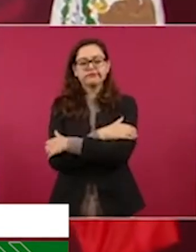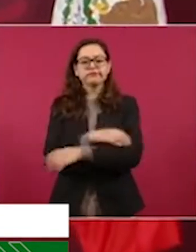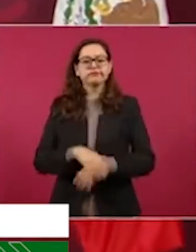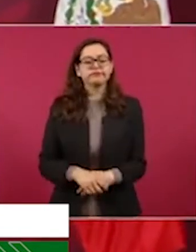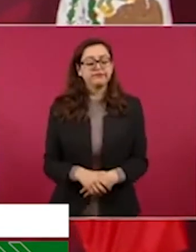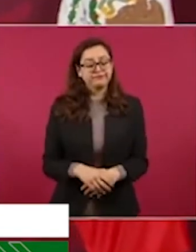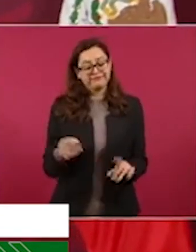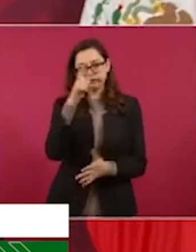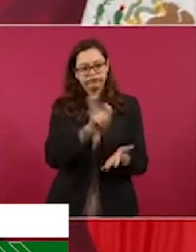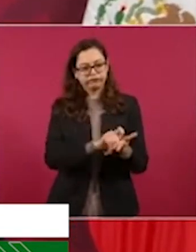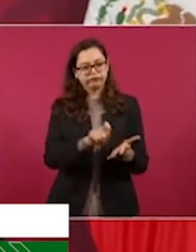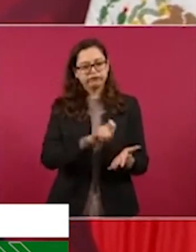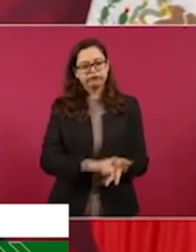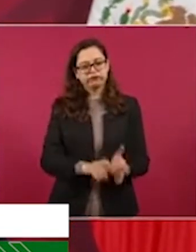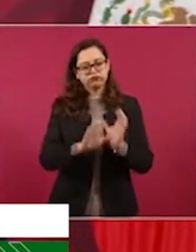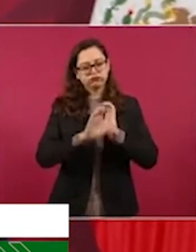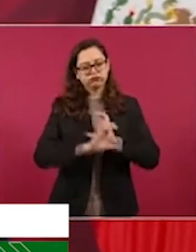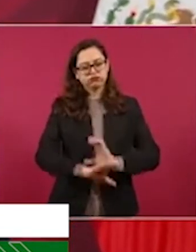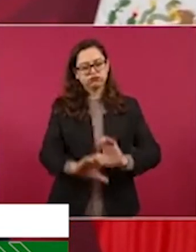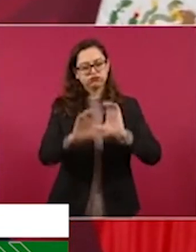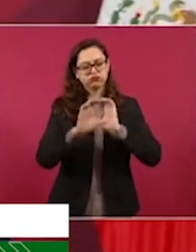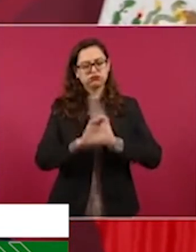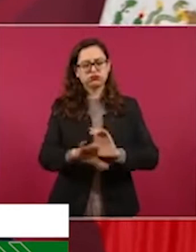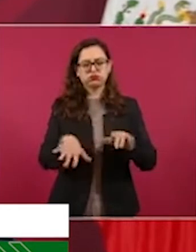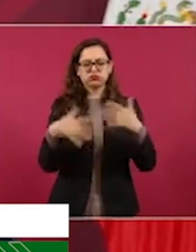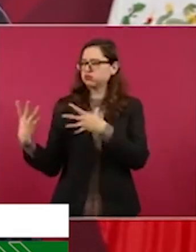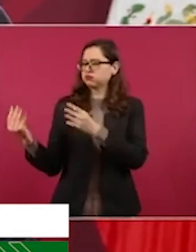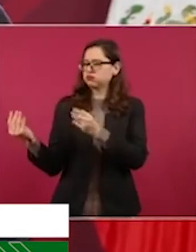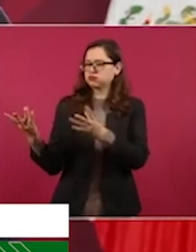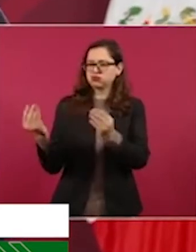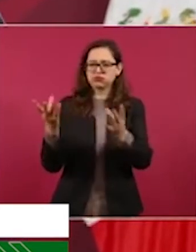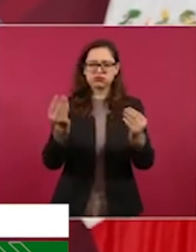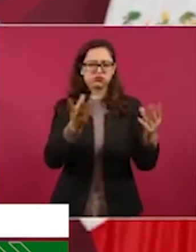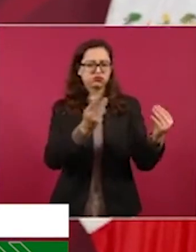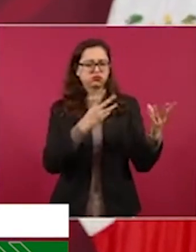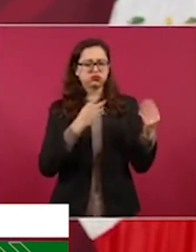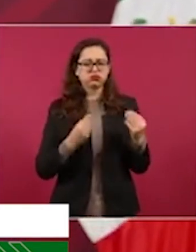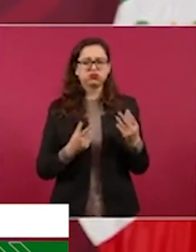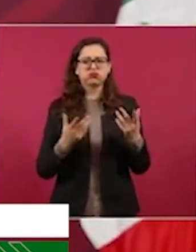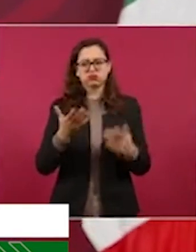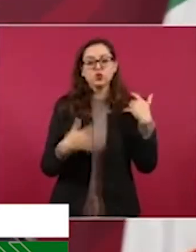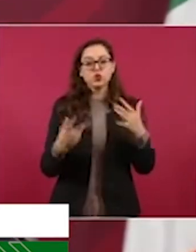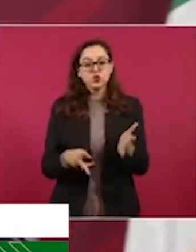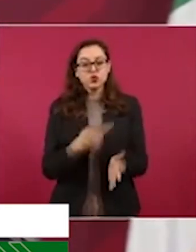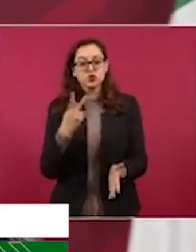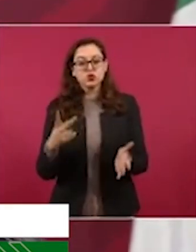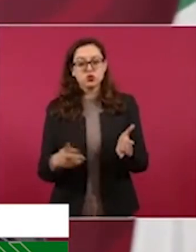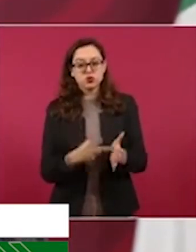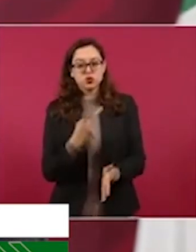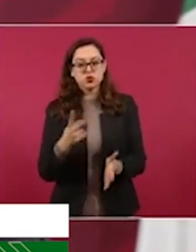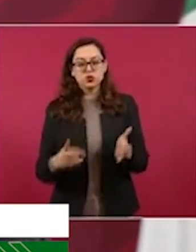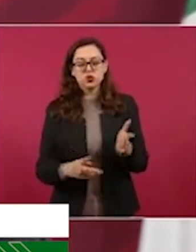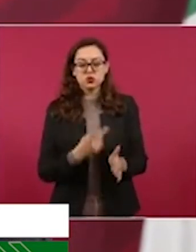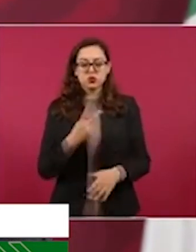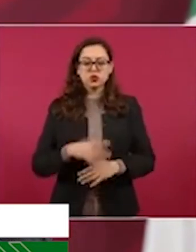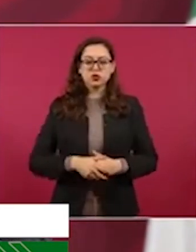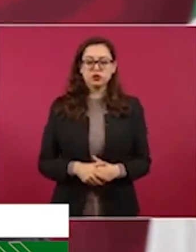que escucharon muchos sus canciones,